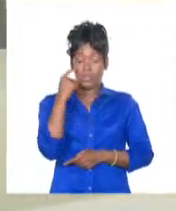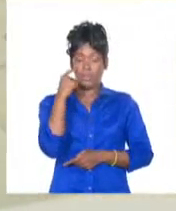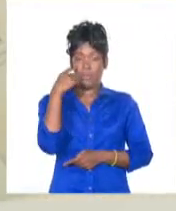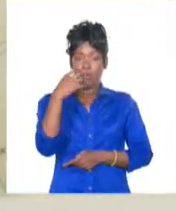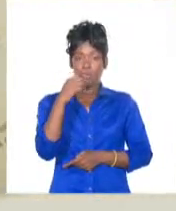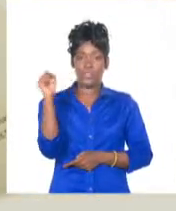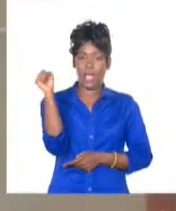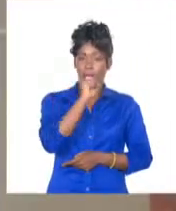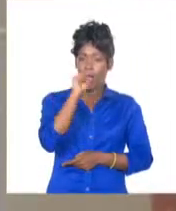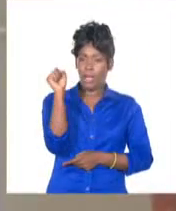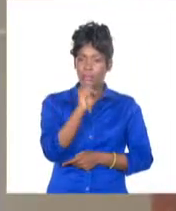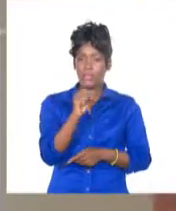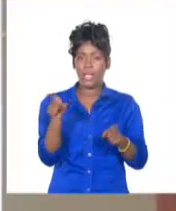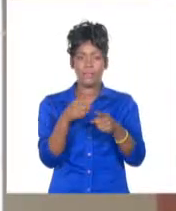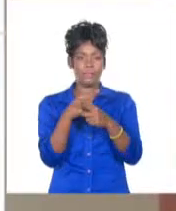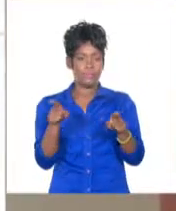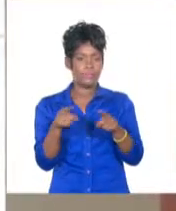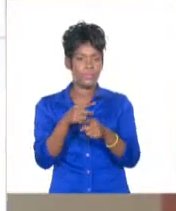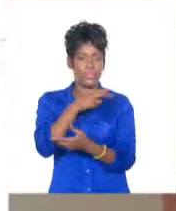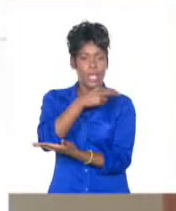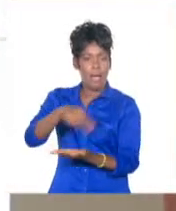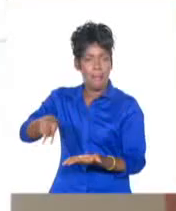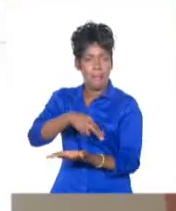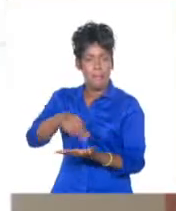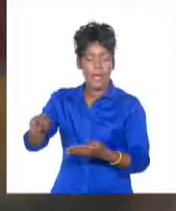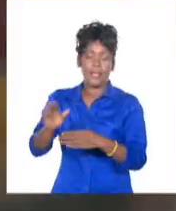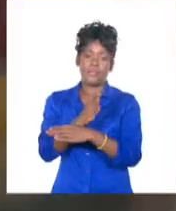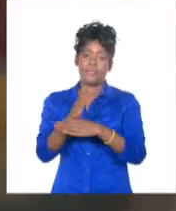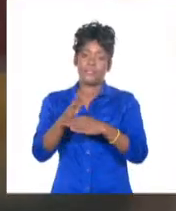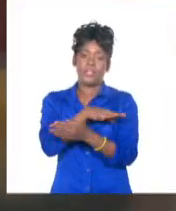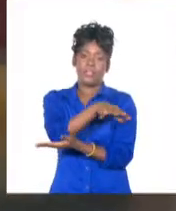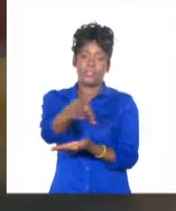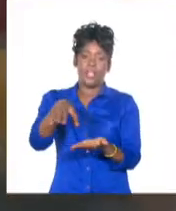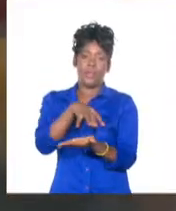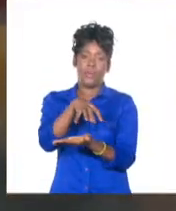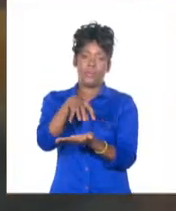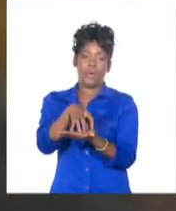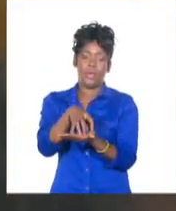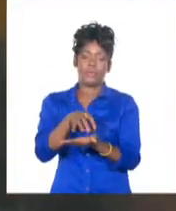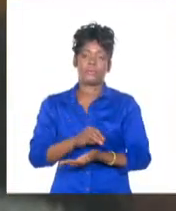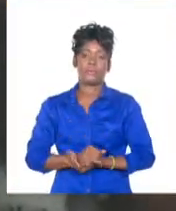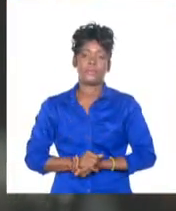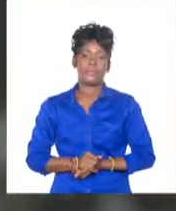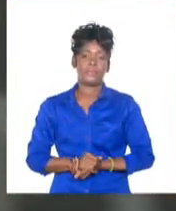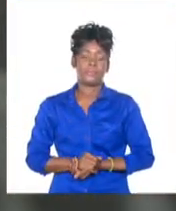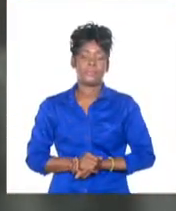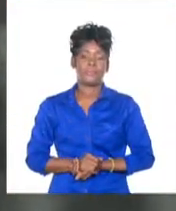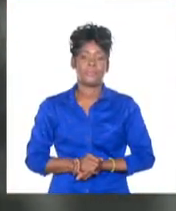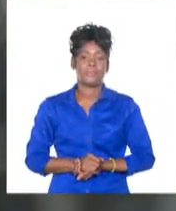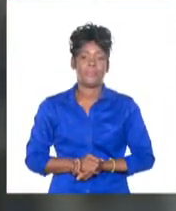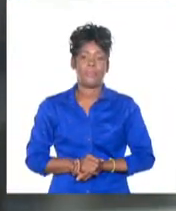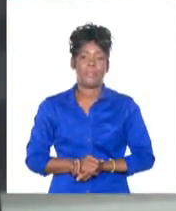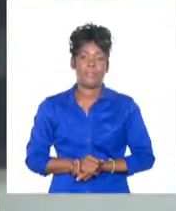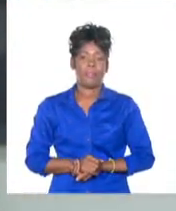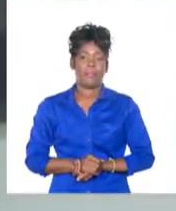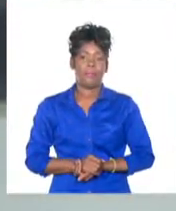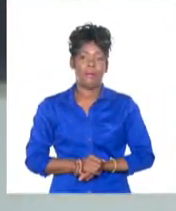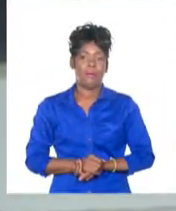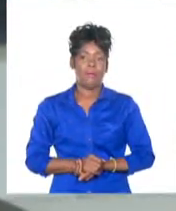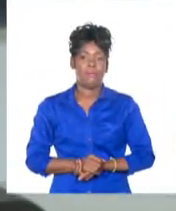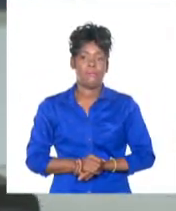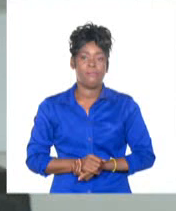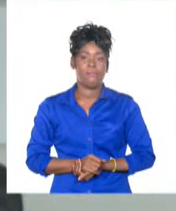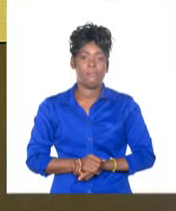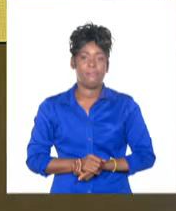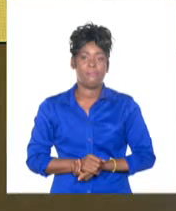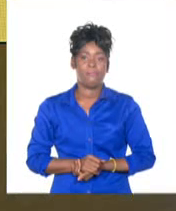e internacional. En Santiago de Cuba, el camarógrafo Osvaldo Monterrey y Noraleidis Becerril Caballero, Canal Cubano de